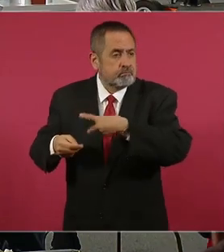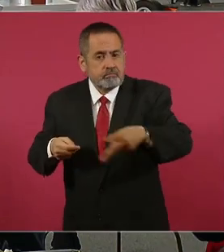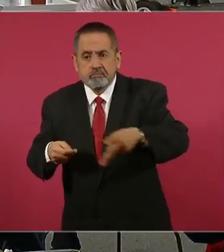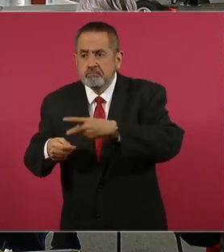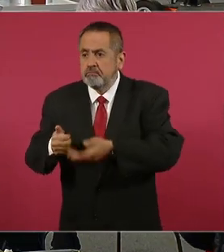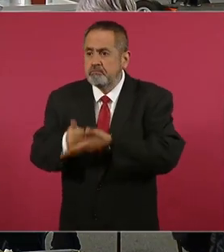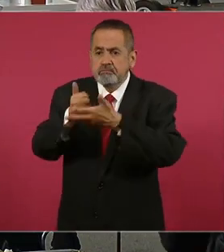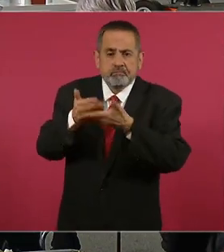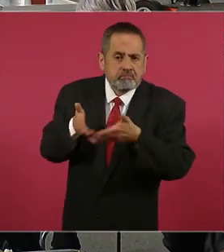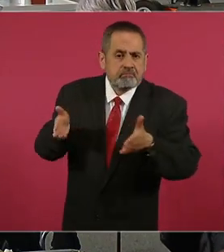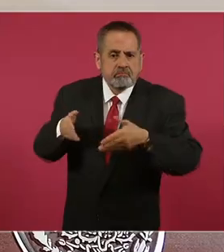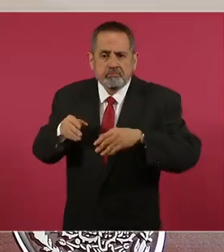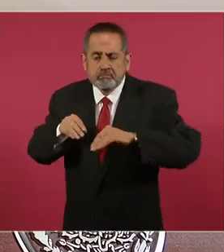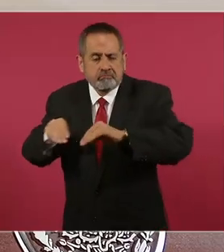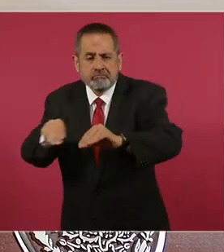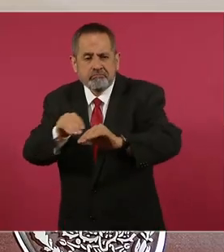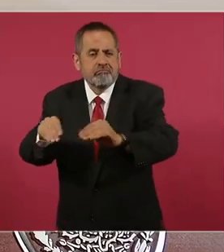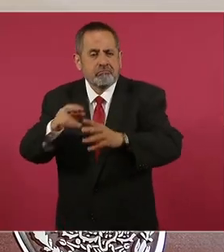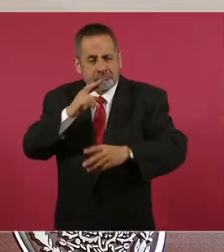ayuda